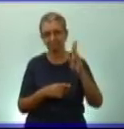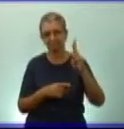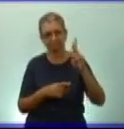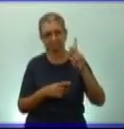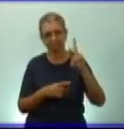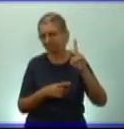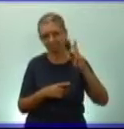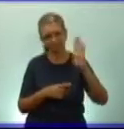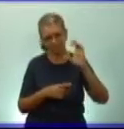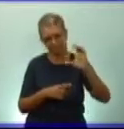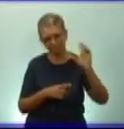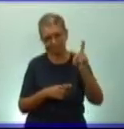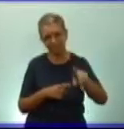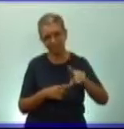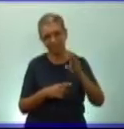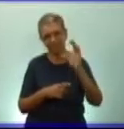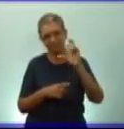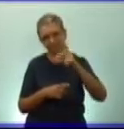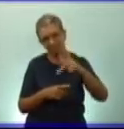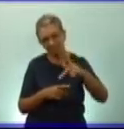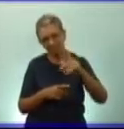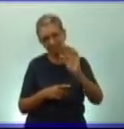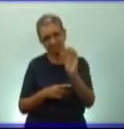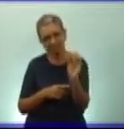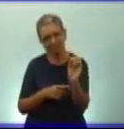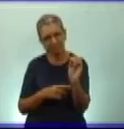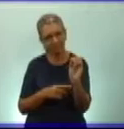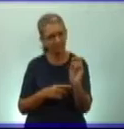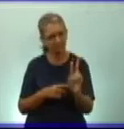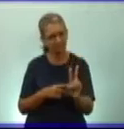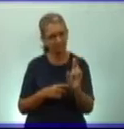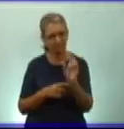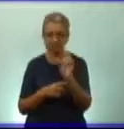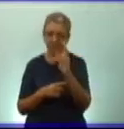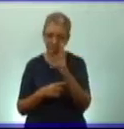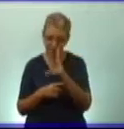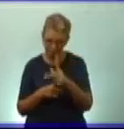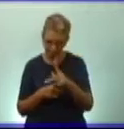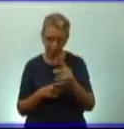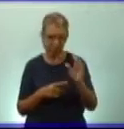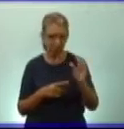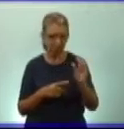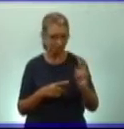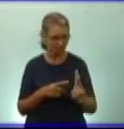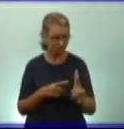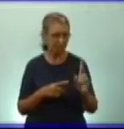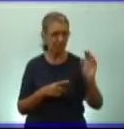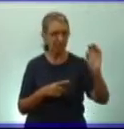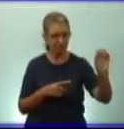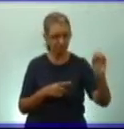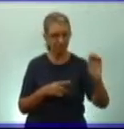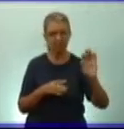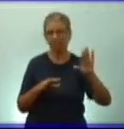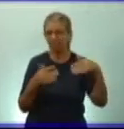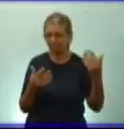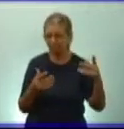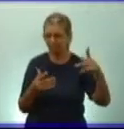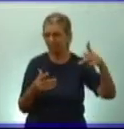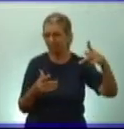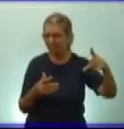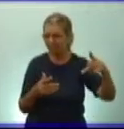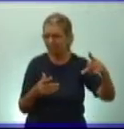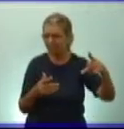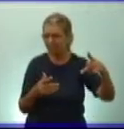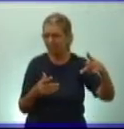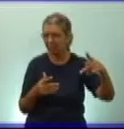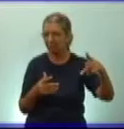K2O. Observen qué elemento químico es el que se representa con la K. Estamos hablando